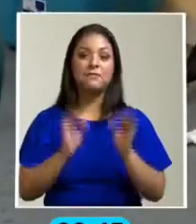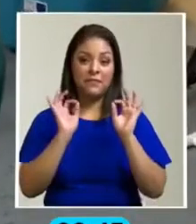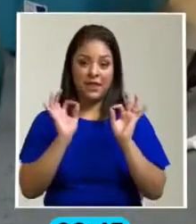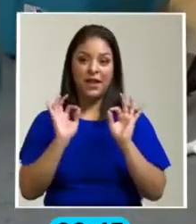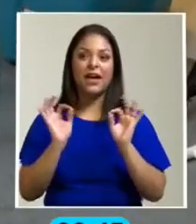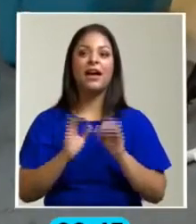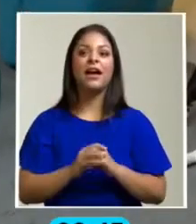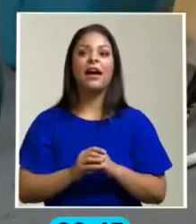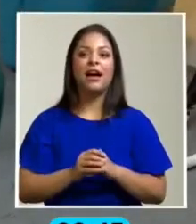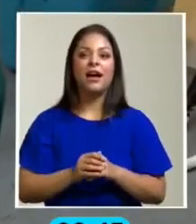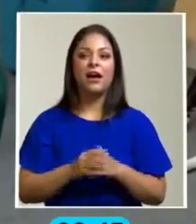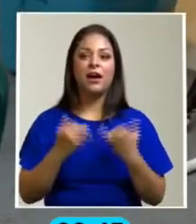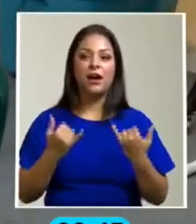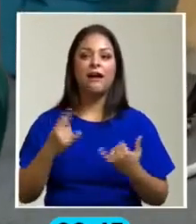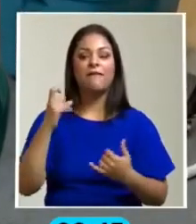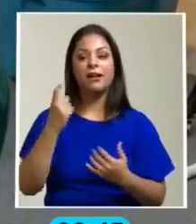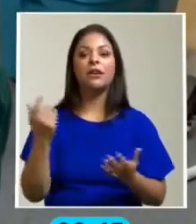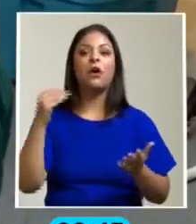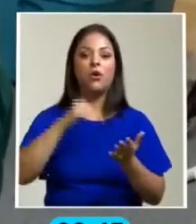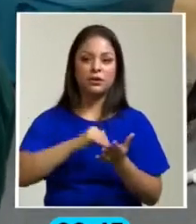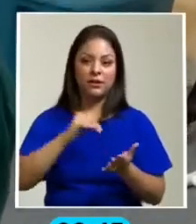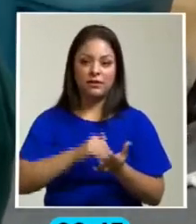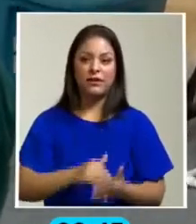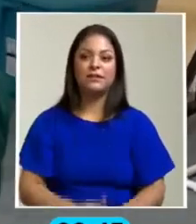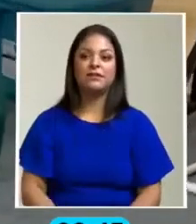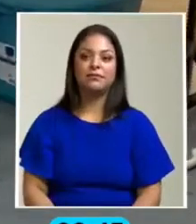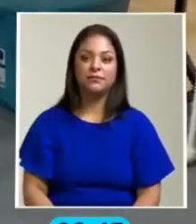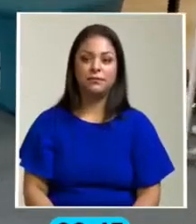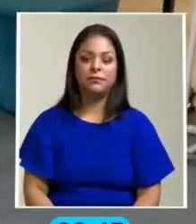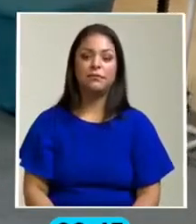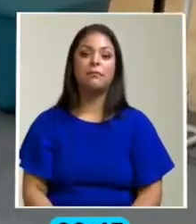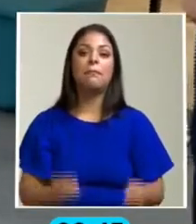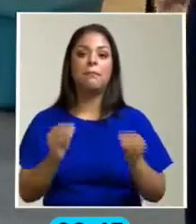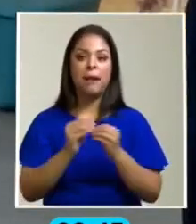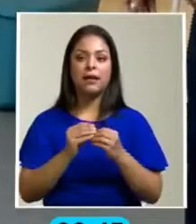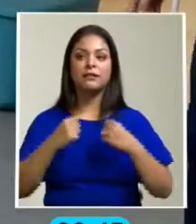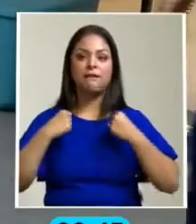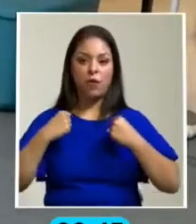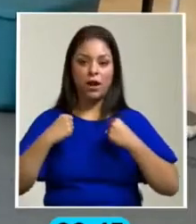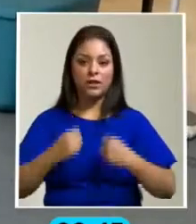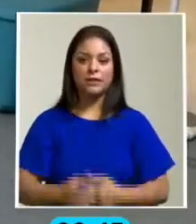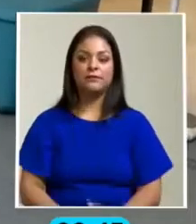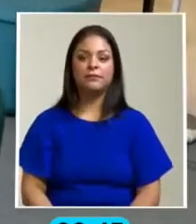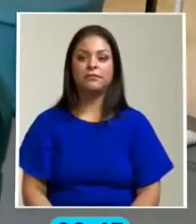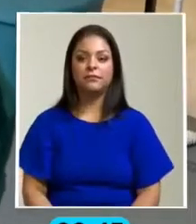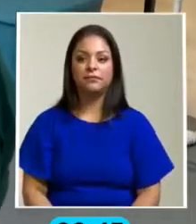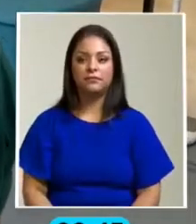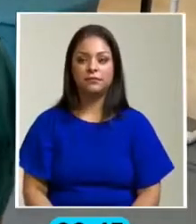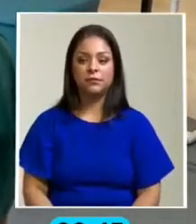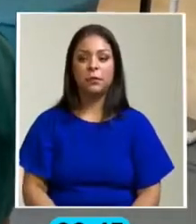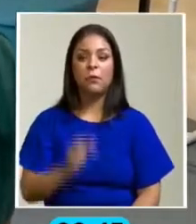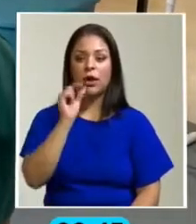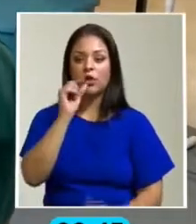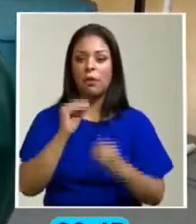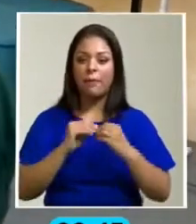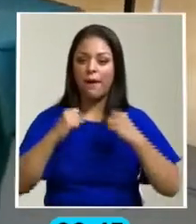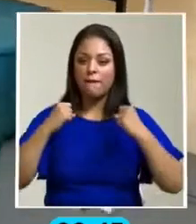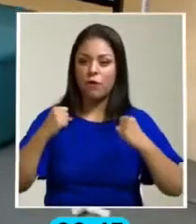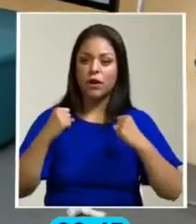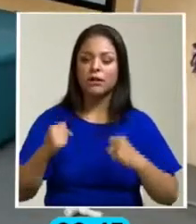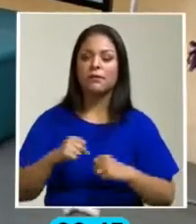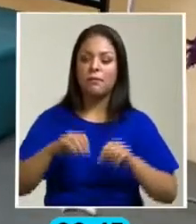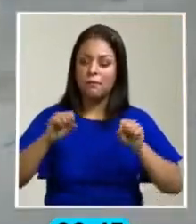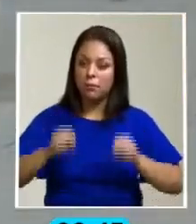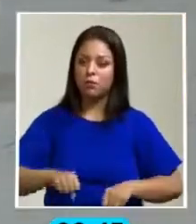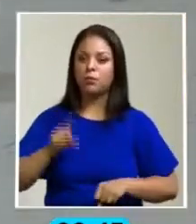Vamos a ver, falta otro. Vamos, más fuerte, Ángel. Más fuerte, Ángel. Okay. Un poquito más fuerte, vamos. Usted puede, Ángel.